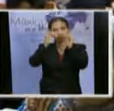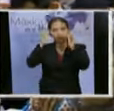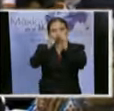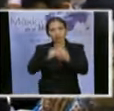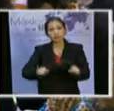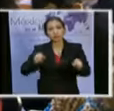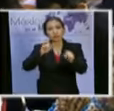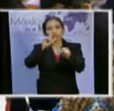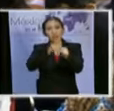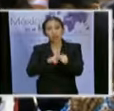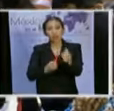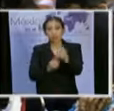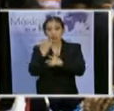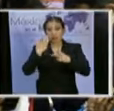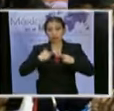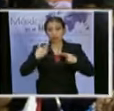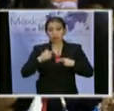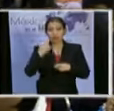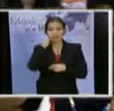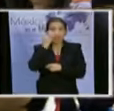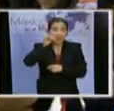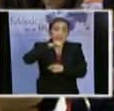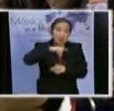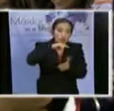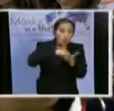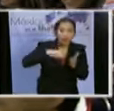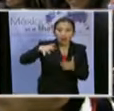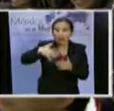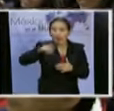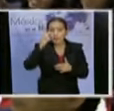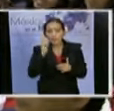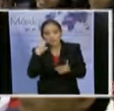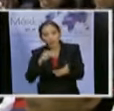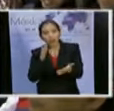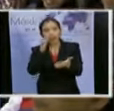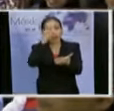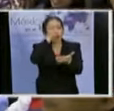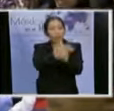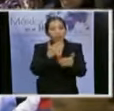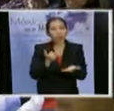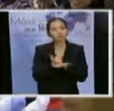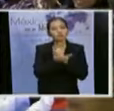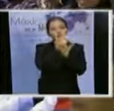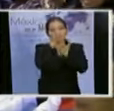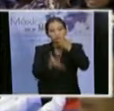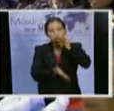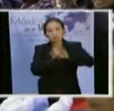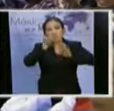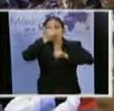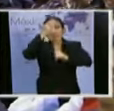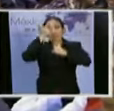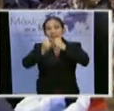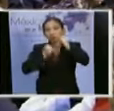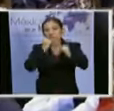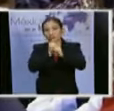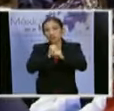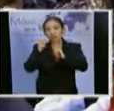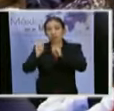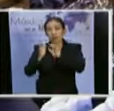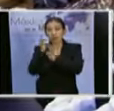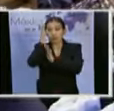en donde nuevos actores buscan espacios de incidencia en la arquitectura internacional que trascienda